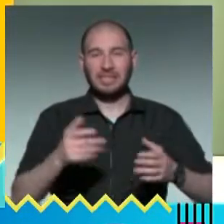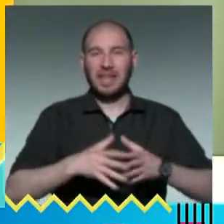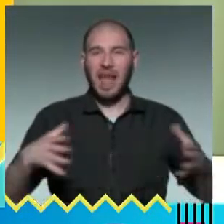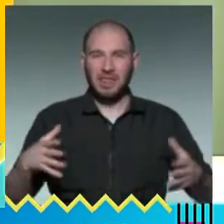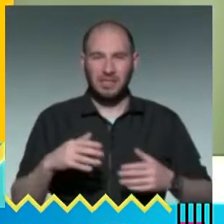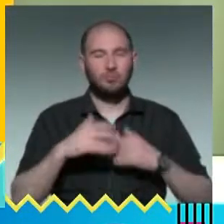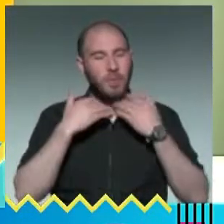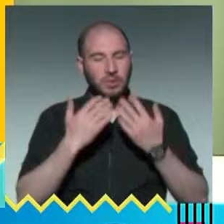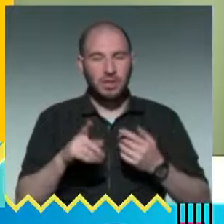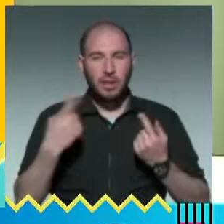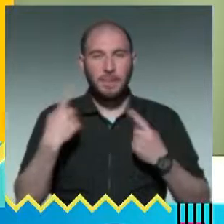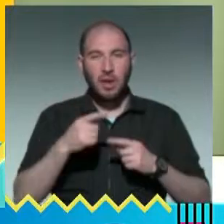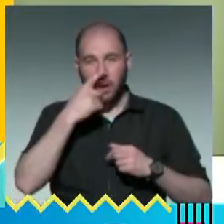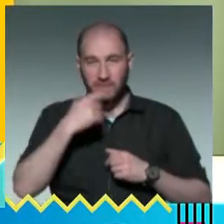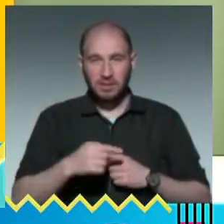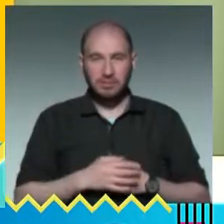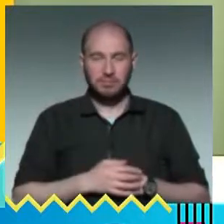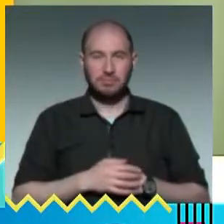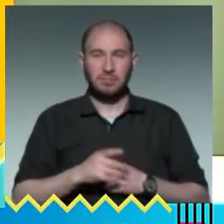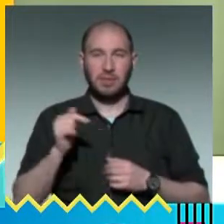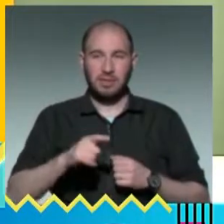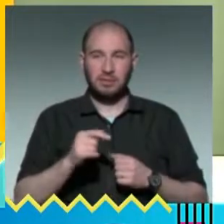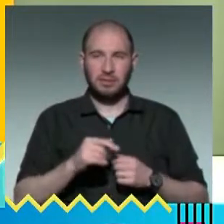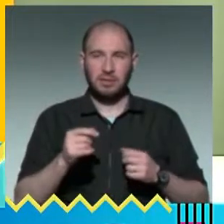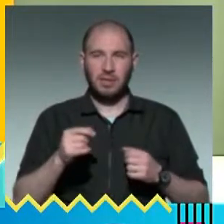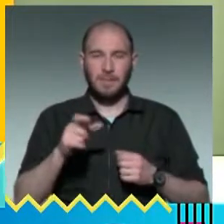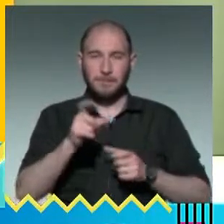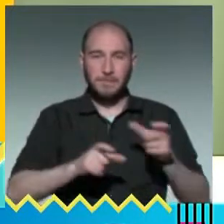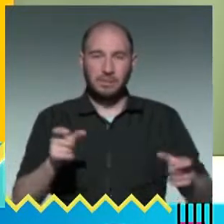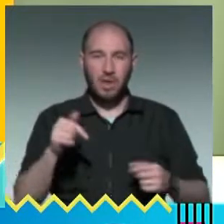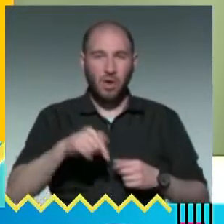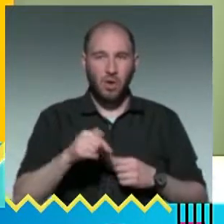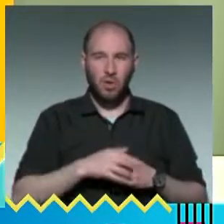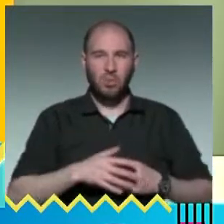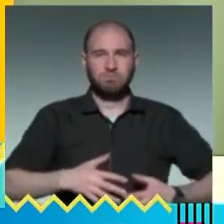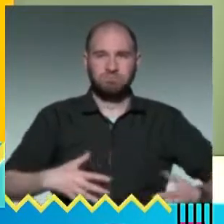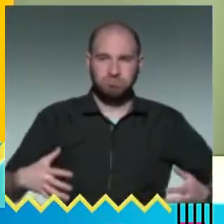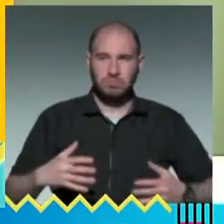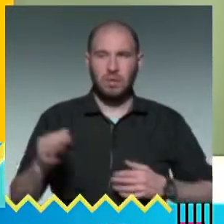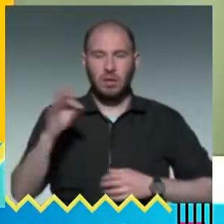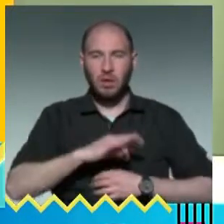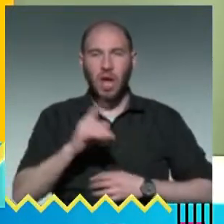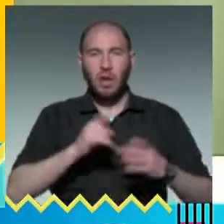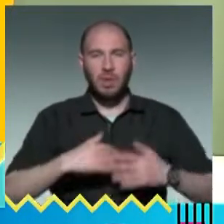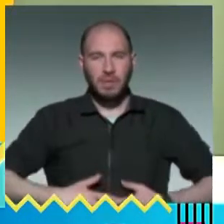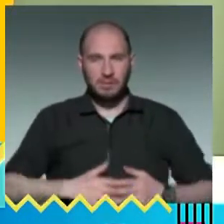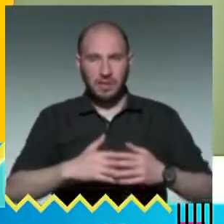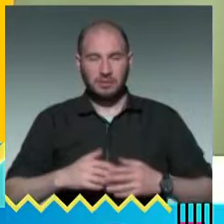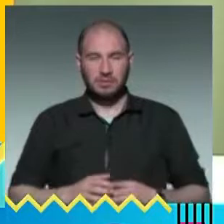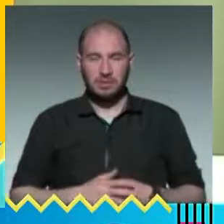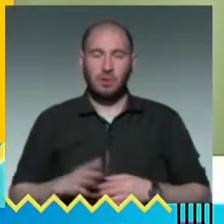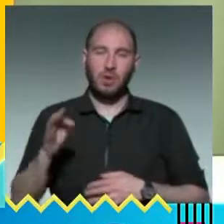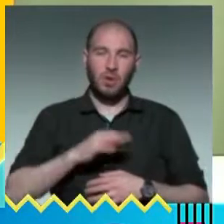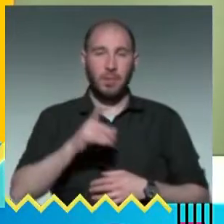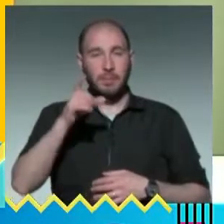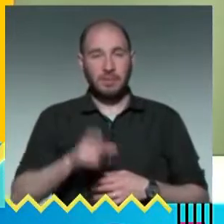allá de otras, pero en definitiva era sobre todo eso, sobre todo para las personas hoy que tienen obesidad o alguna mujer embarazada o